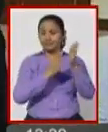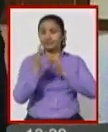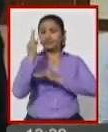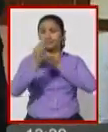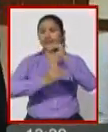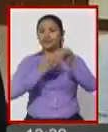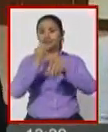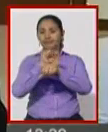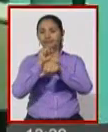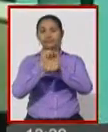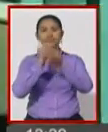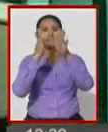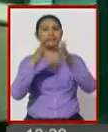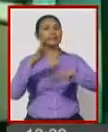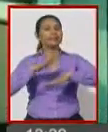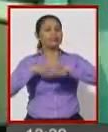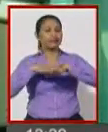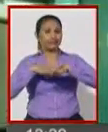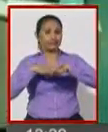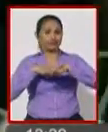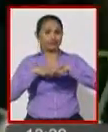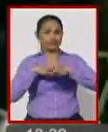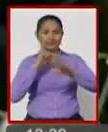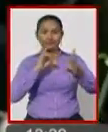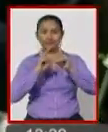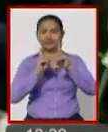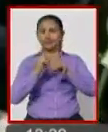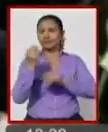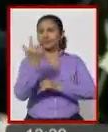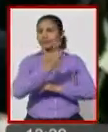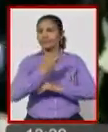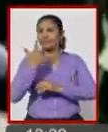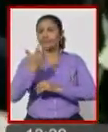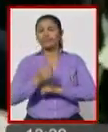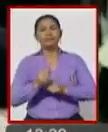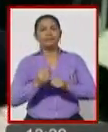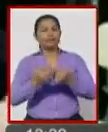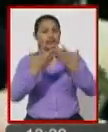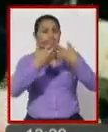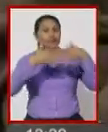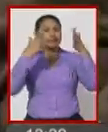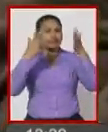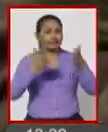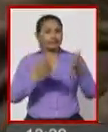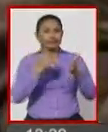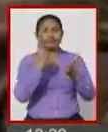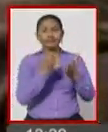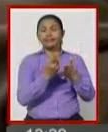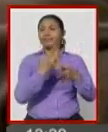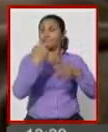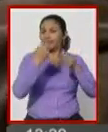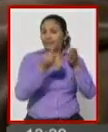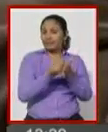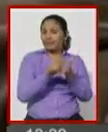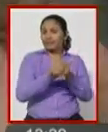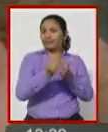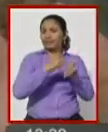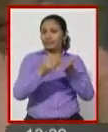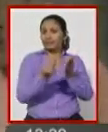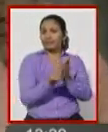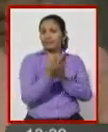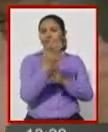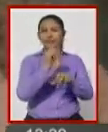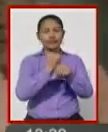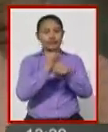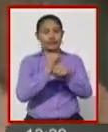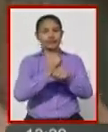Organización Internacional del Trabajo recomienda que este diálogo debería ser tripartito. Entre los empresarios, que son los que arriesgan, los que invierten, los que generan